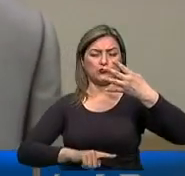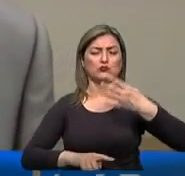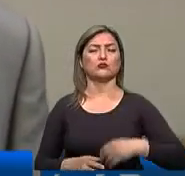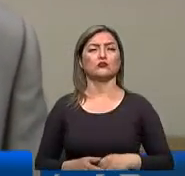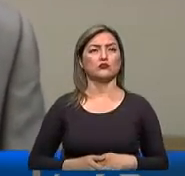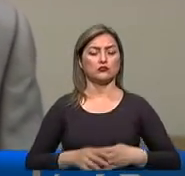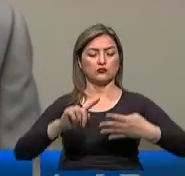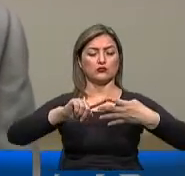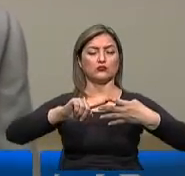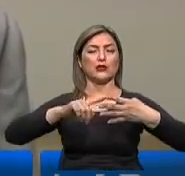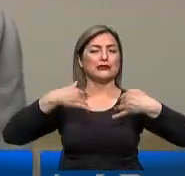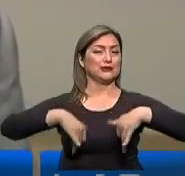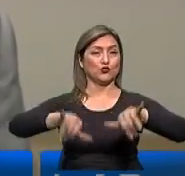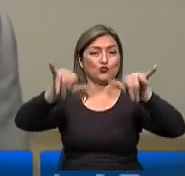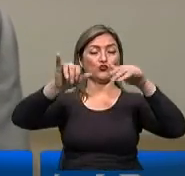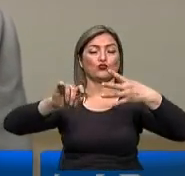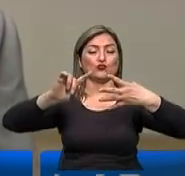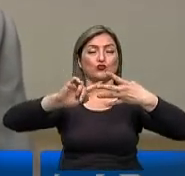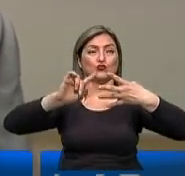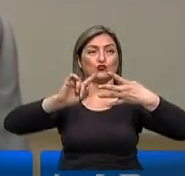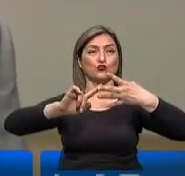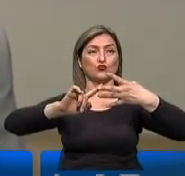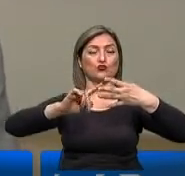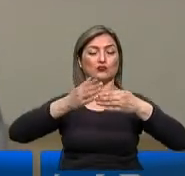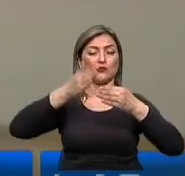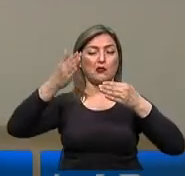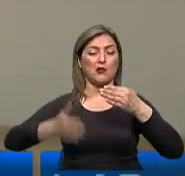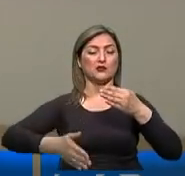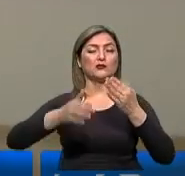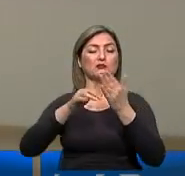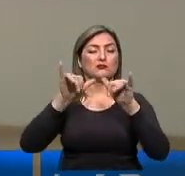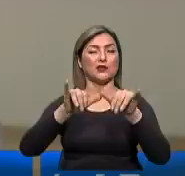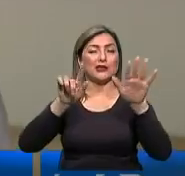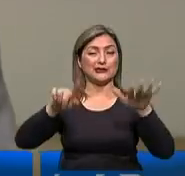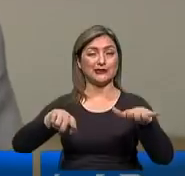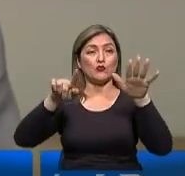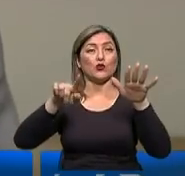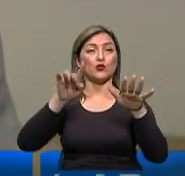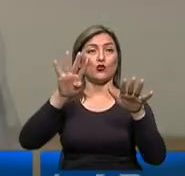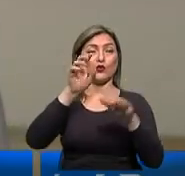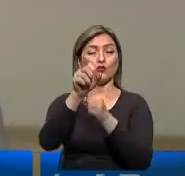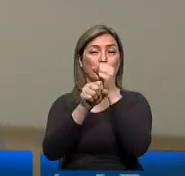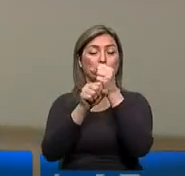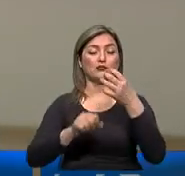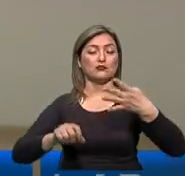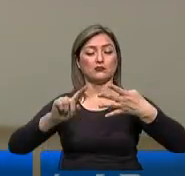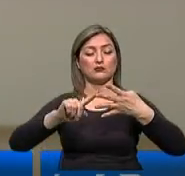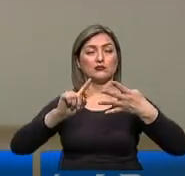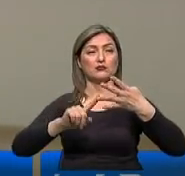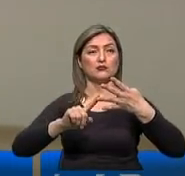el contrato indefinido, por supuesto, el contrato a plazo fijo, que va entre 6 meses a 4 años, el